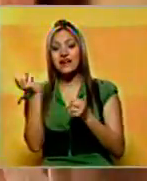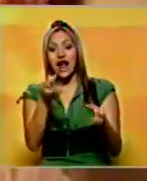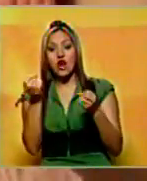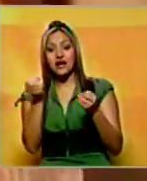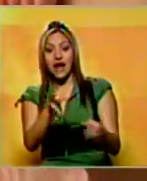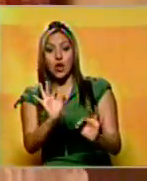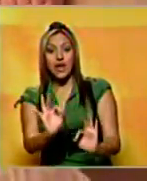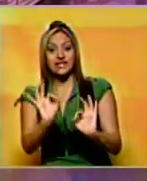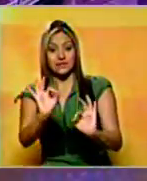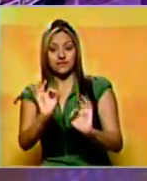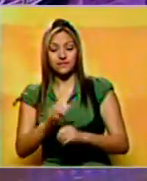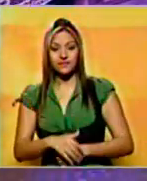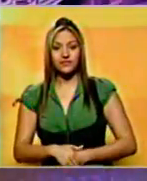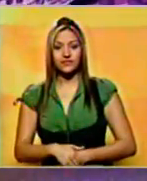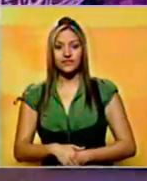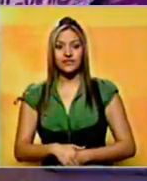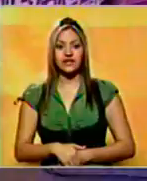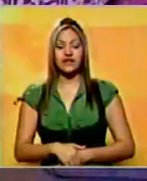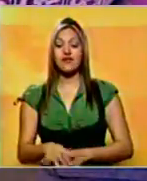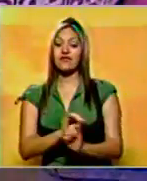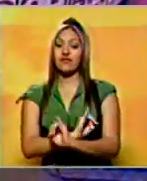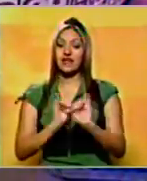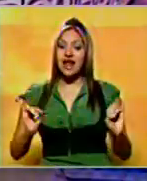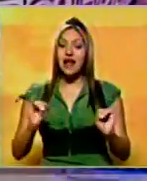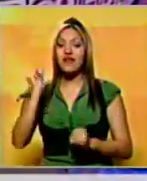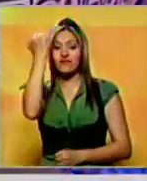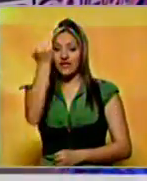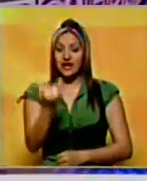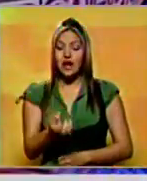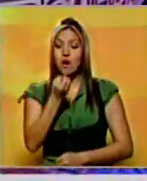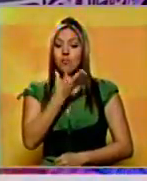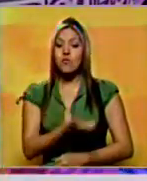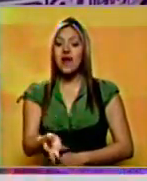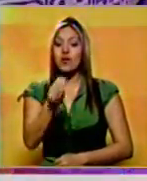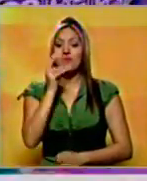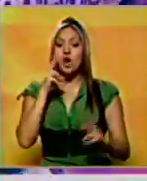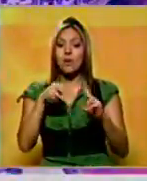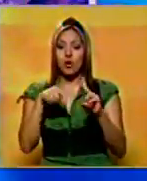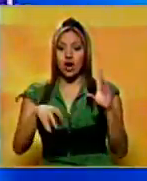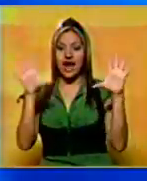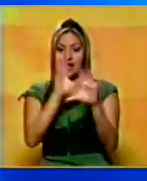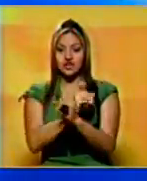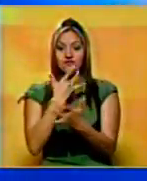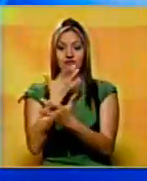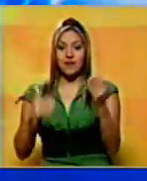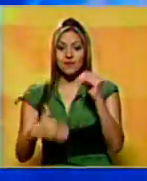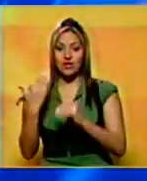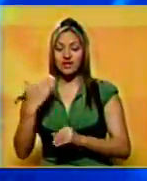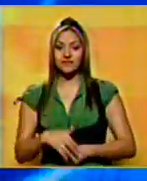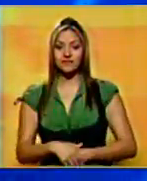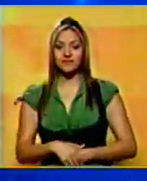muy exclusivos. Así llegamos al final. Yo soy Federica Guzmán. Que tengan buen provecho y los espero esta noche aquí en Estrenos y Estrellas.